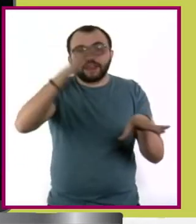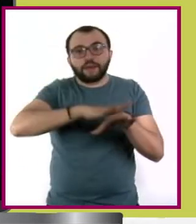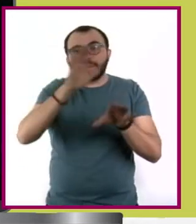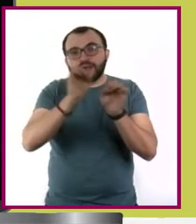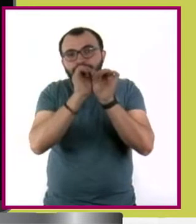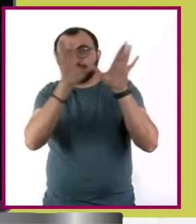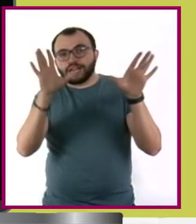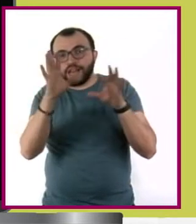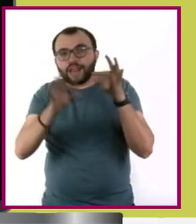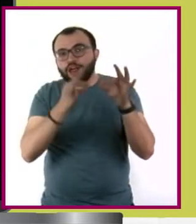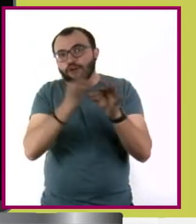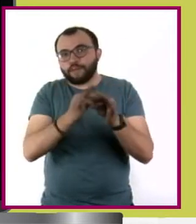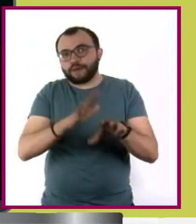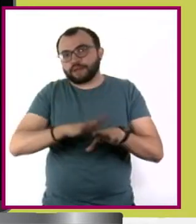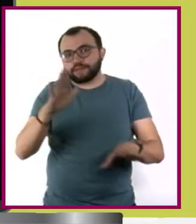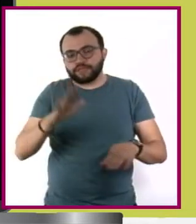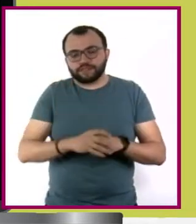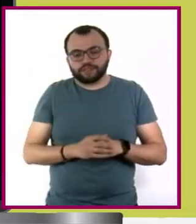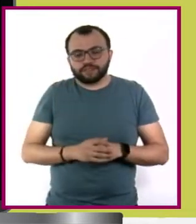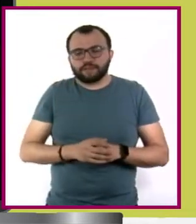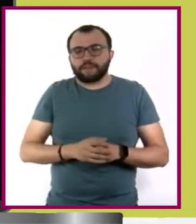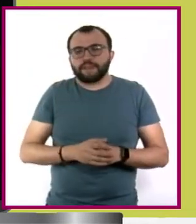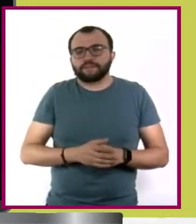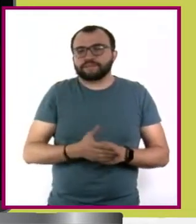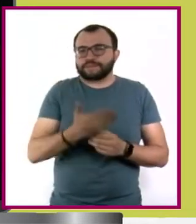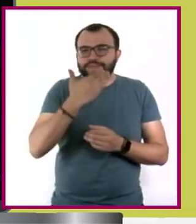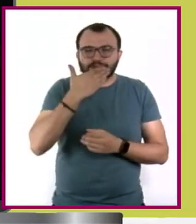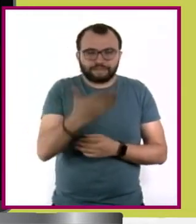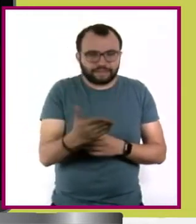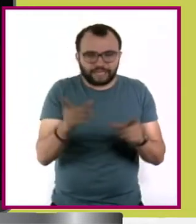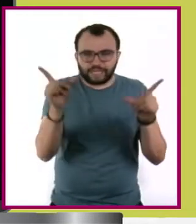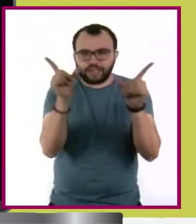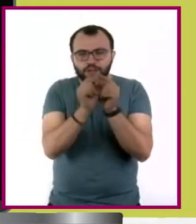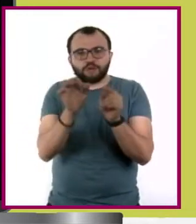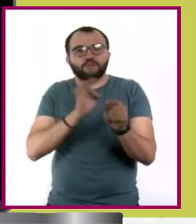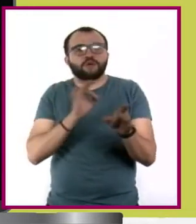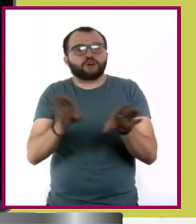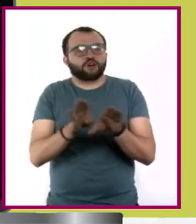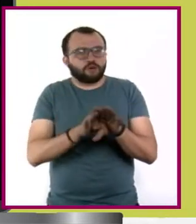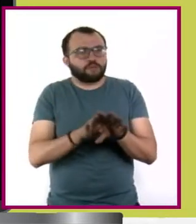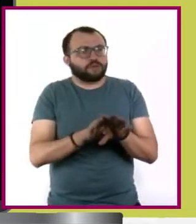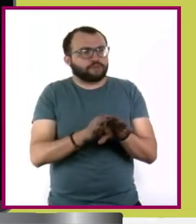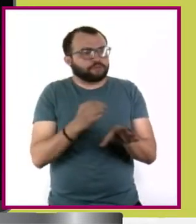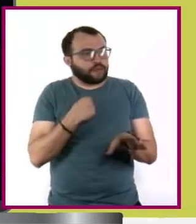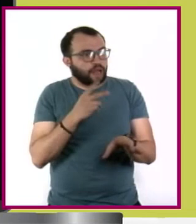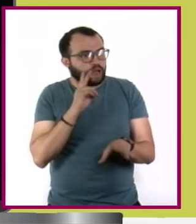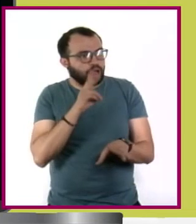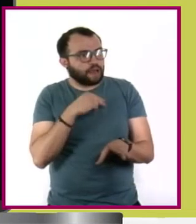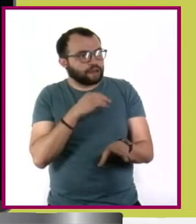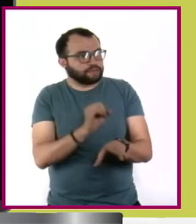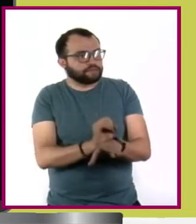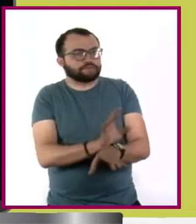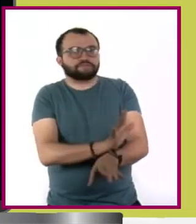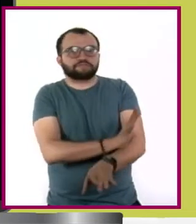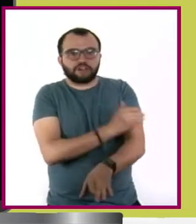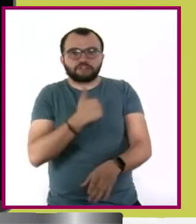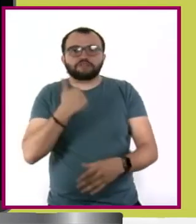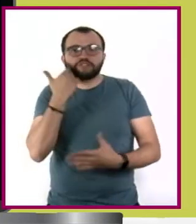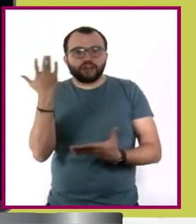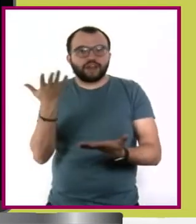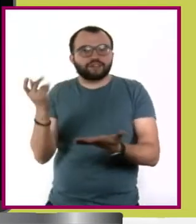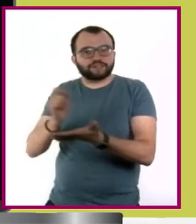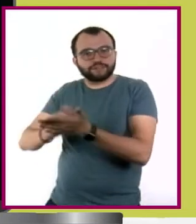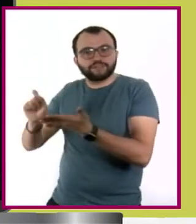más completa. Mira, un buen resumen te podría motivar a escribir una historia. Y esta historia se puede